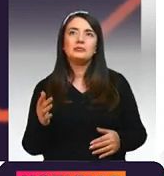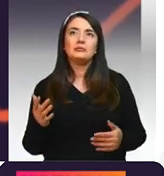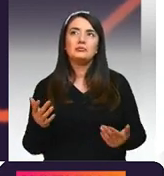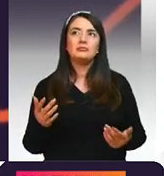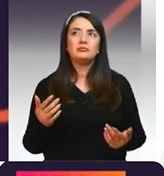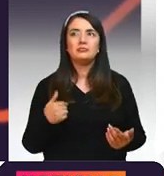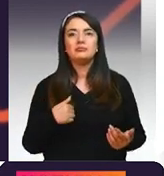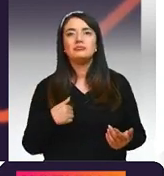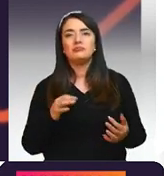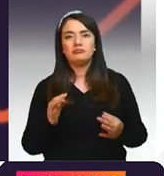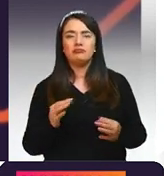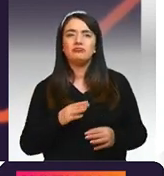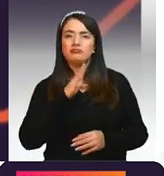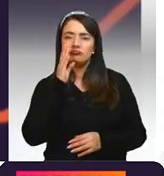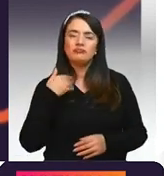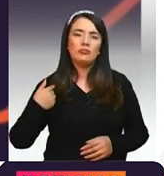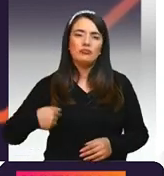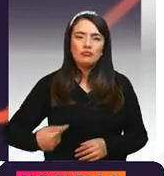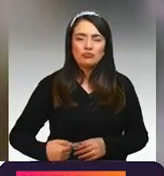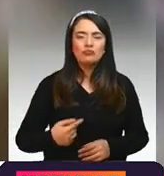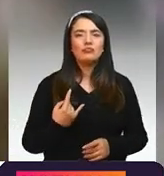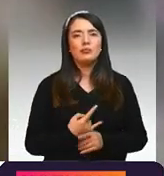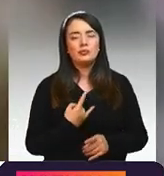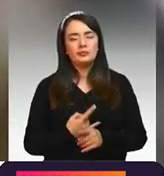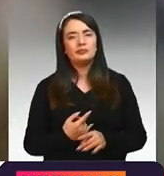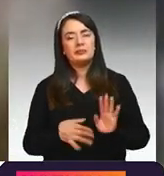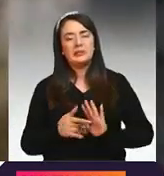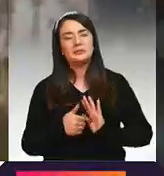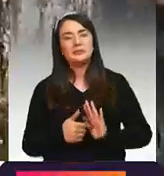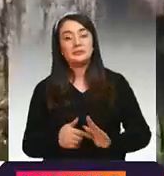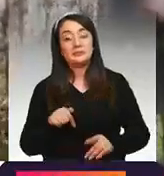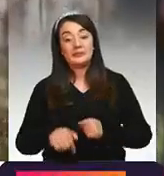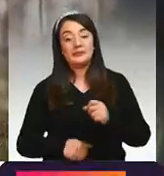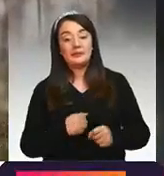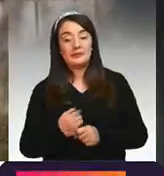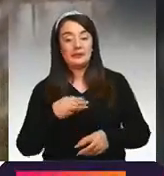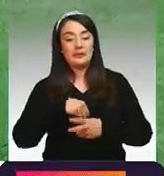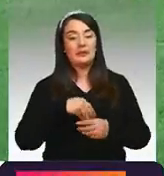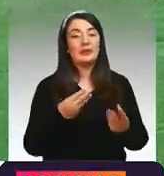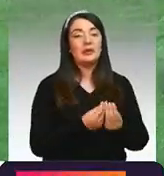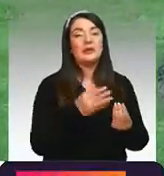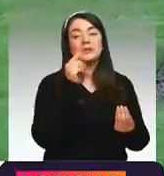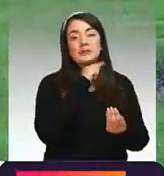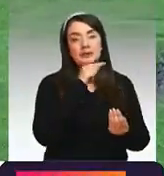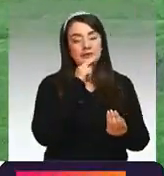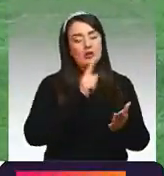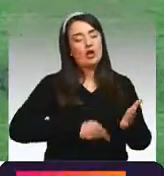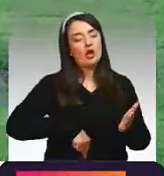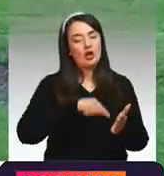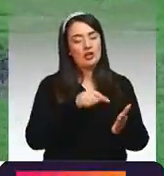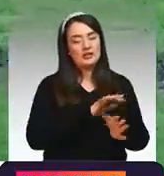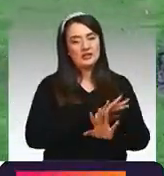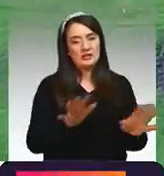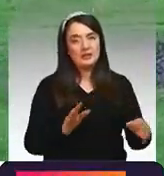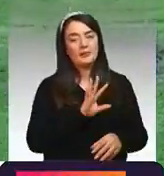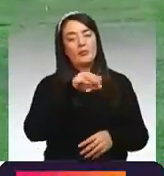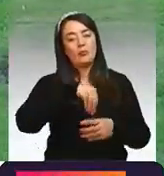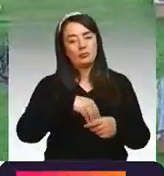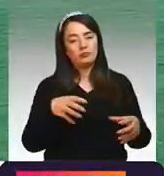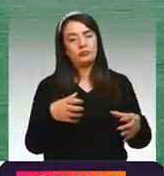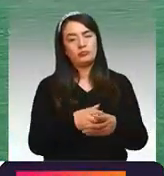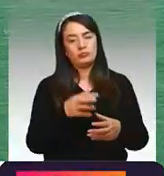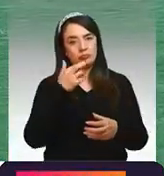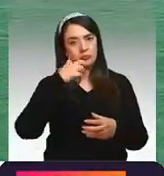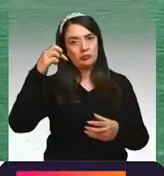venido jugando y donde más me he destacado. Este año llegó a Independiente Santa Fe, firmó su contrato, fue incluido en la nómina